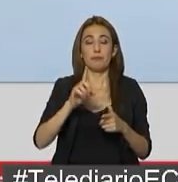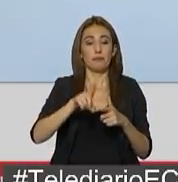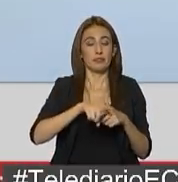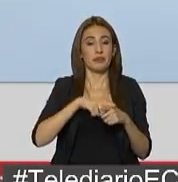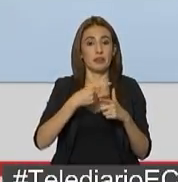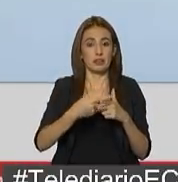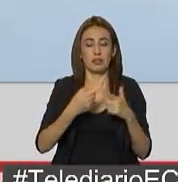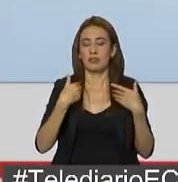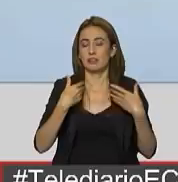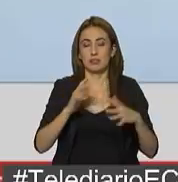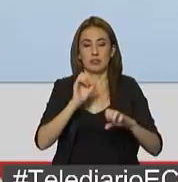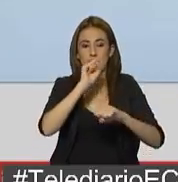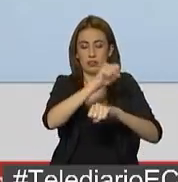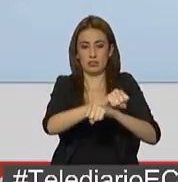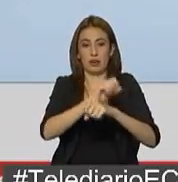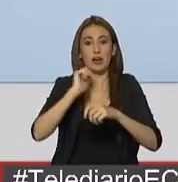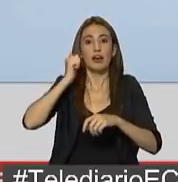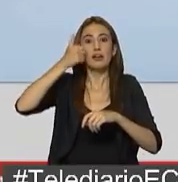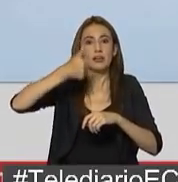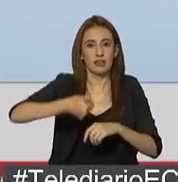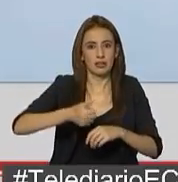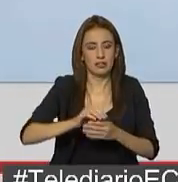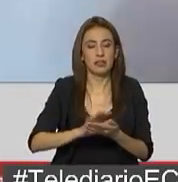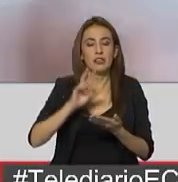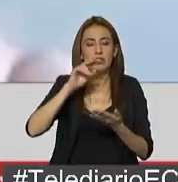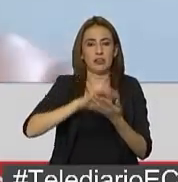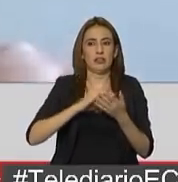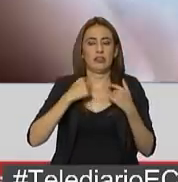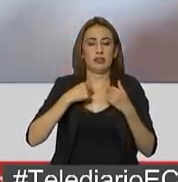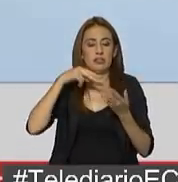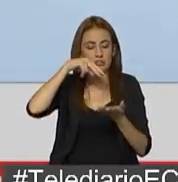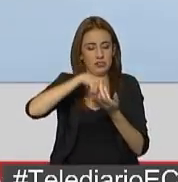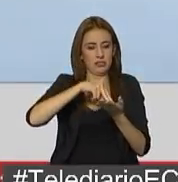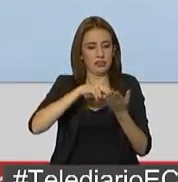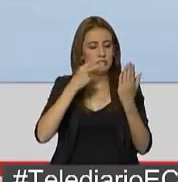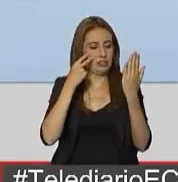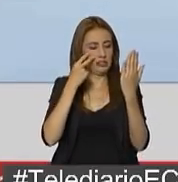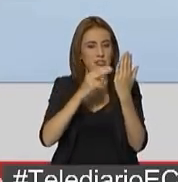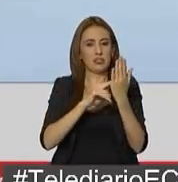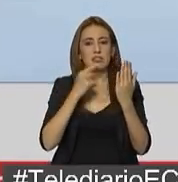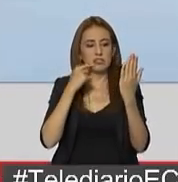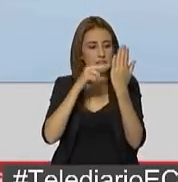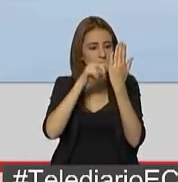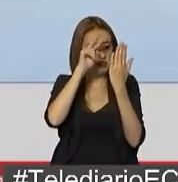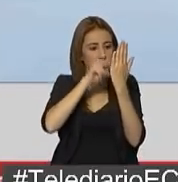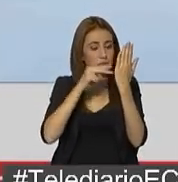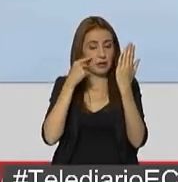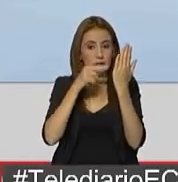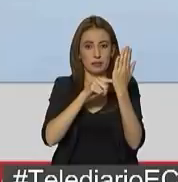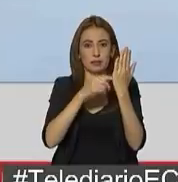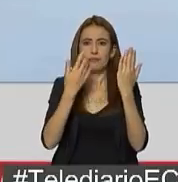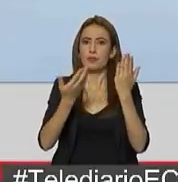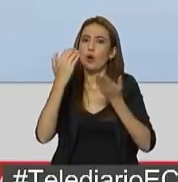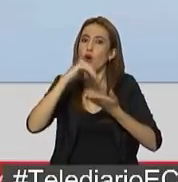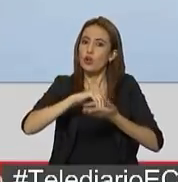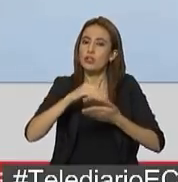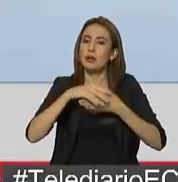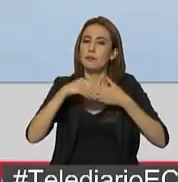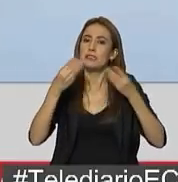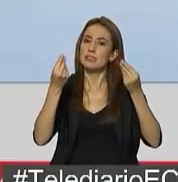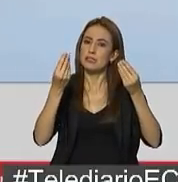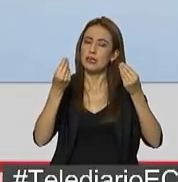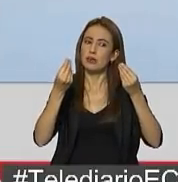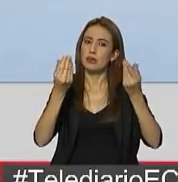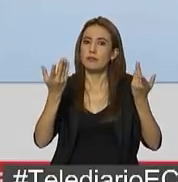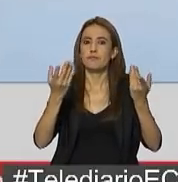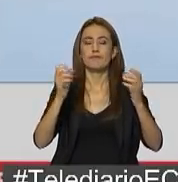Entonces no le presté mucha atención. Al día siguiente me levanto, o sea, salía como saldo contable, no disponible. Al día siguiente me levanto y veo que estaba como saldo disponible, o sea,